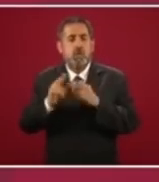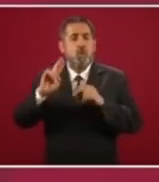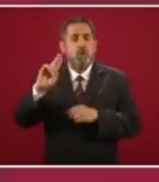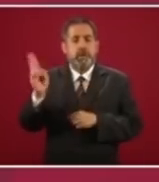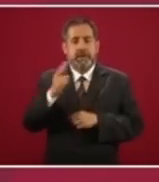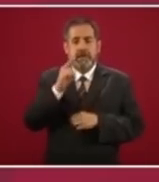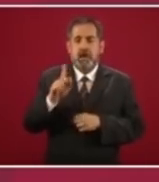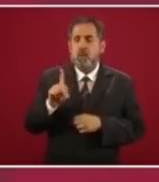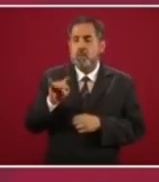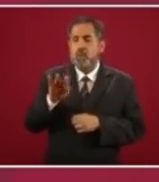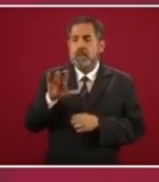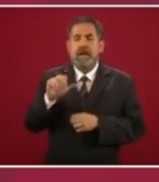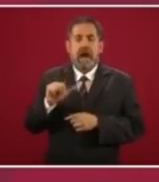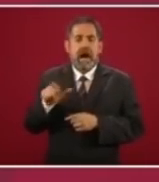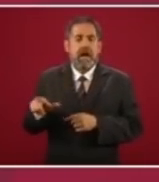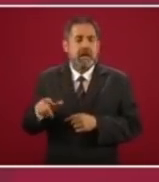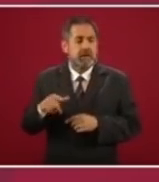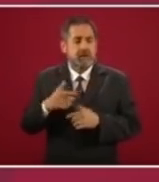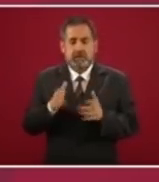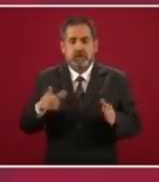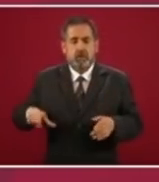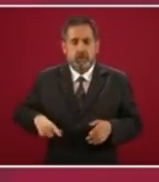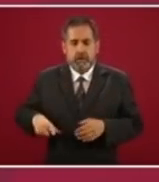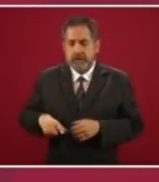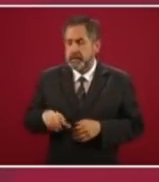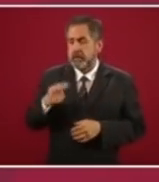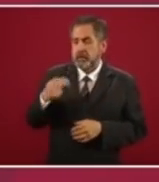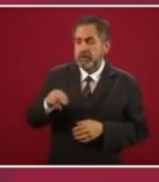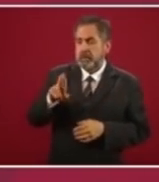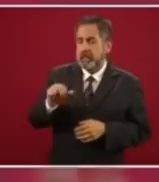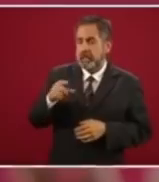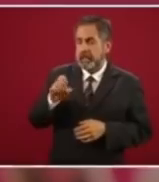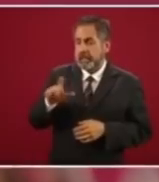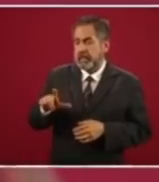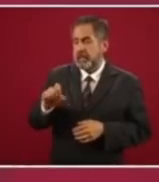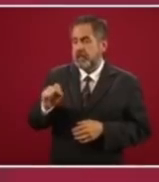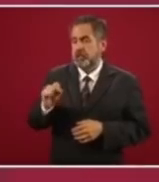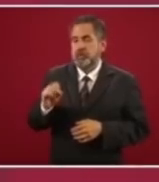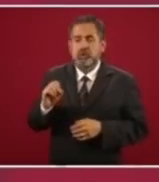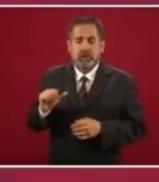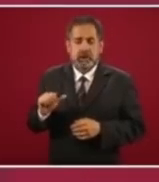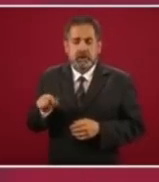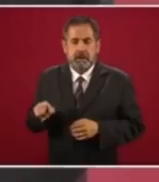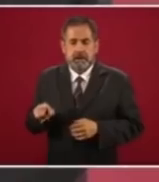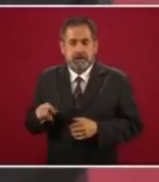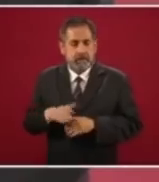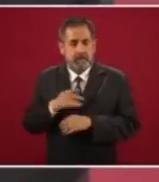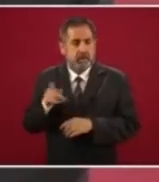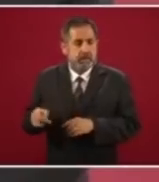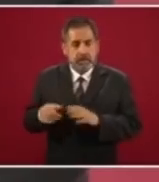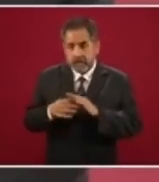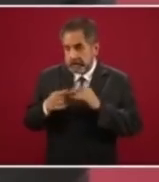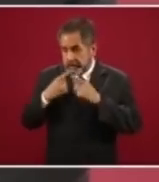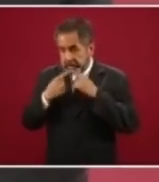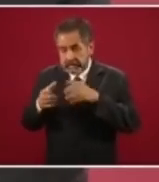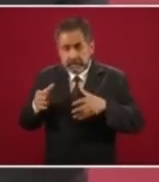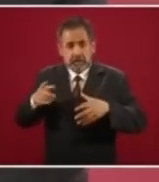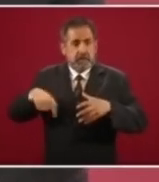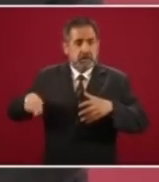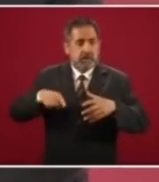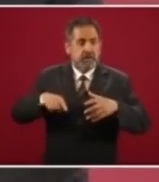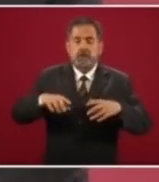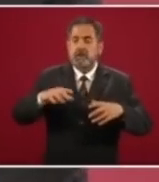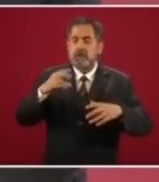universidades públicas, Raquel Sosa, porque este organismo